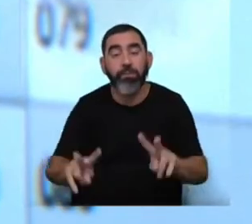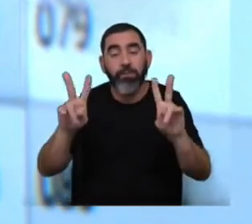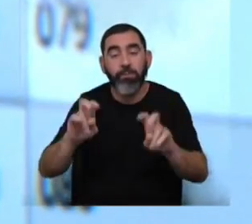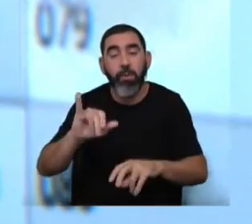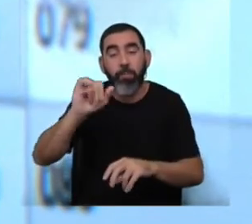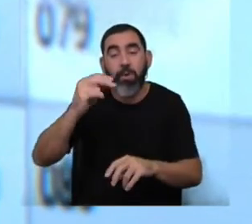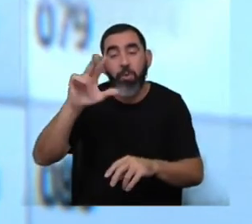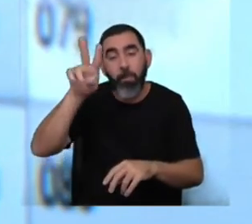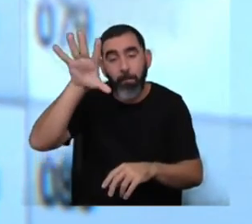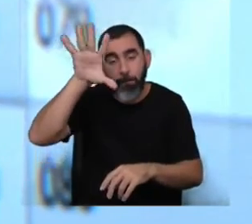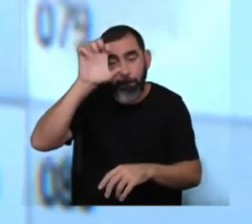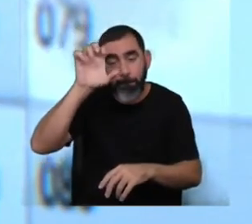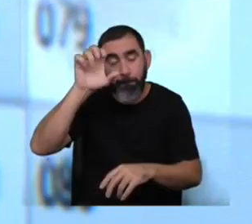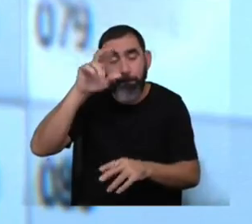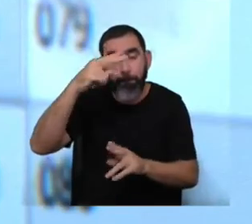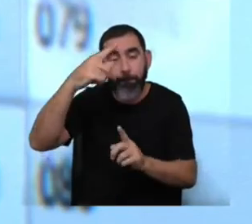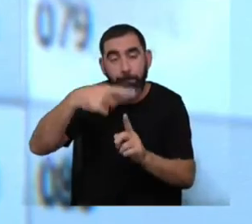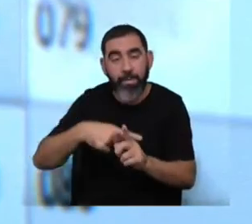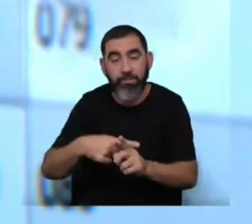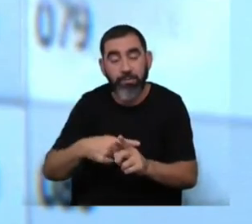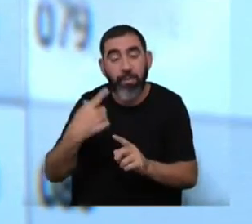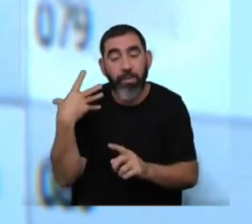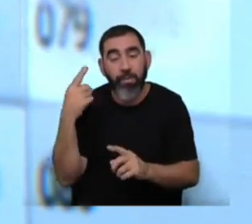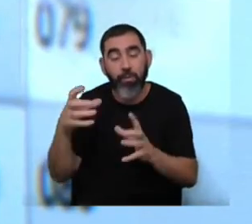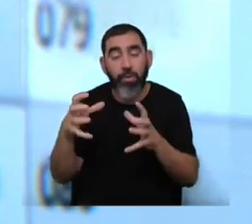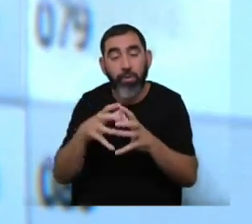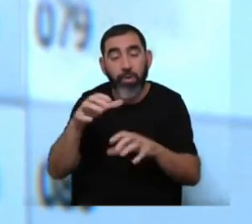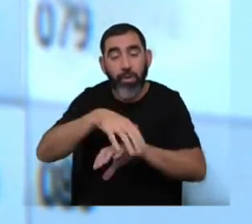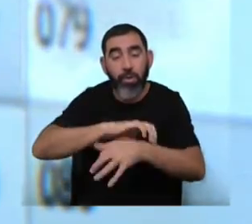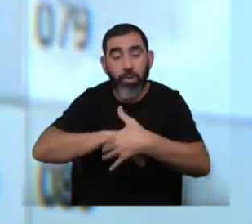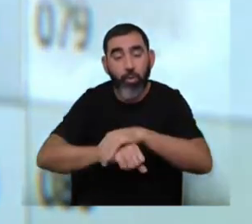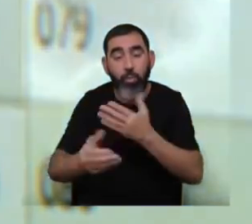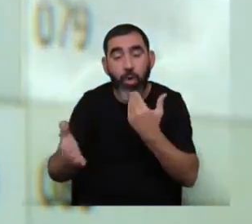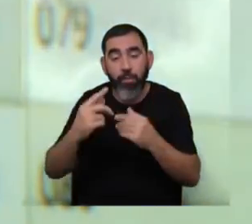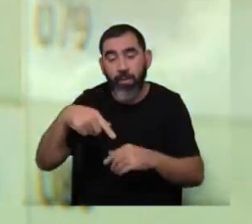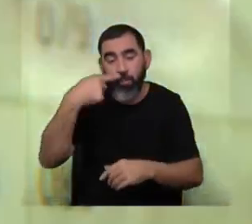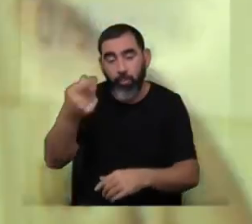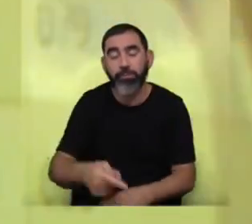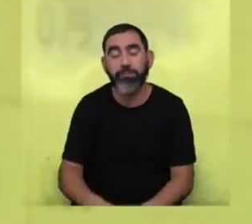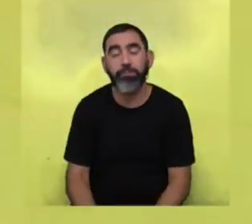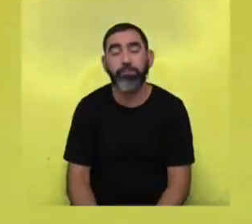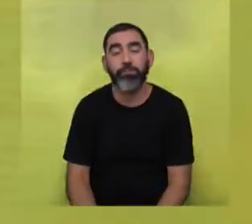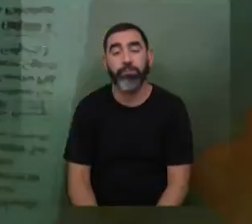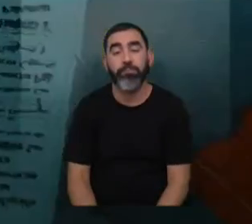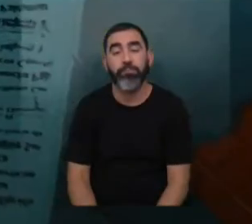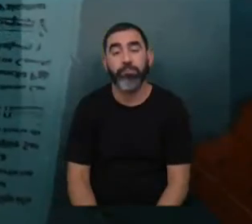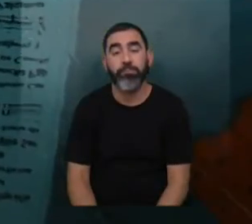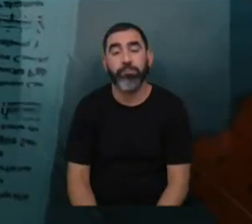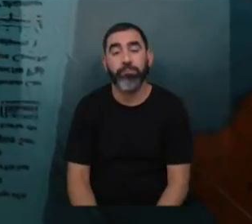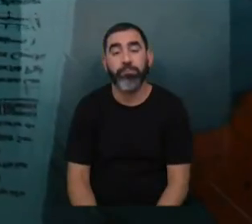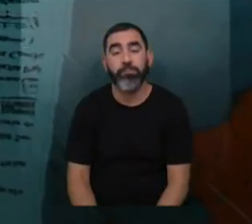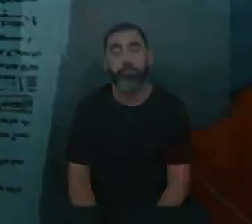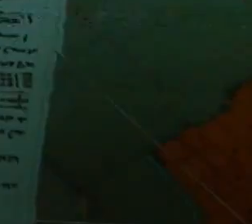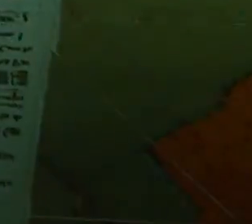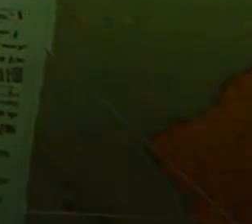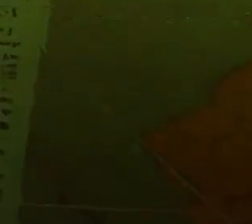Mayo, Mes de la Memoria, Alicia Luciardo, la directora del Grupo de Antropología Forense aquí en Estudio.